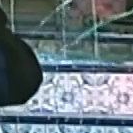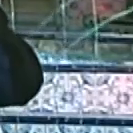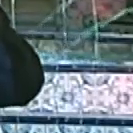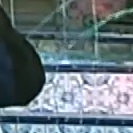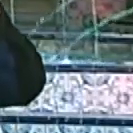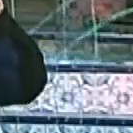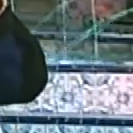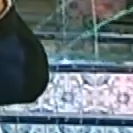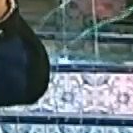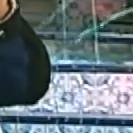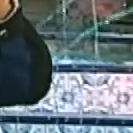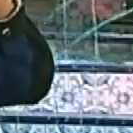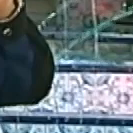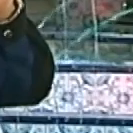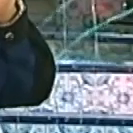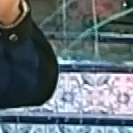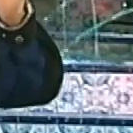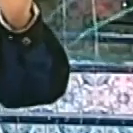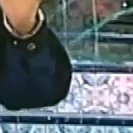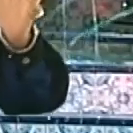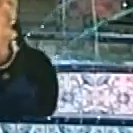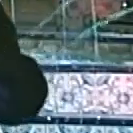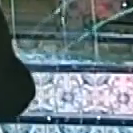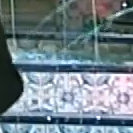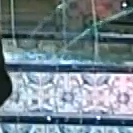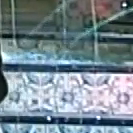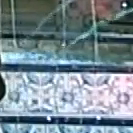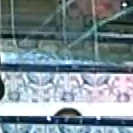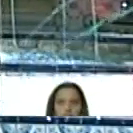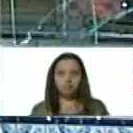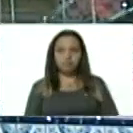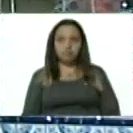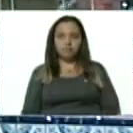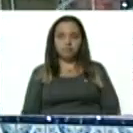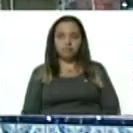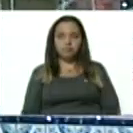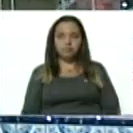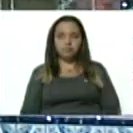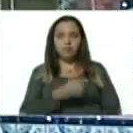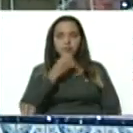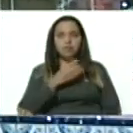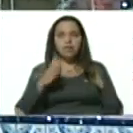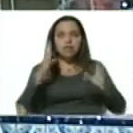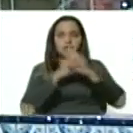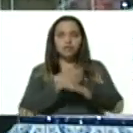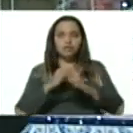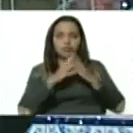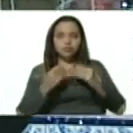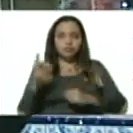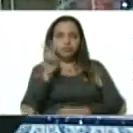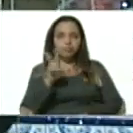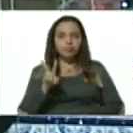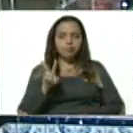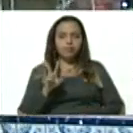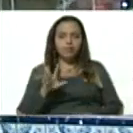Buenas noches a toda nuestra patria. La noche